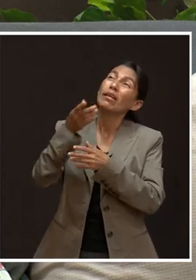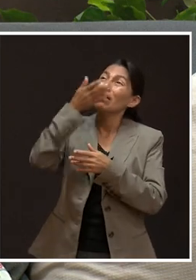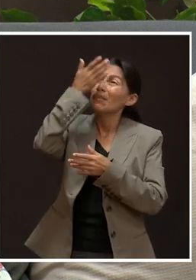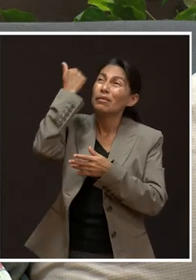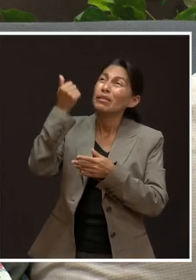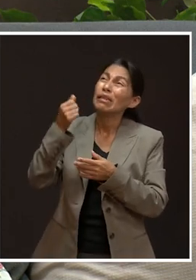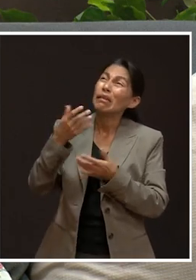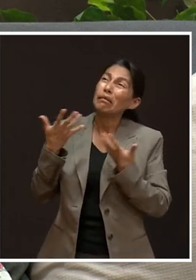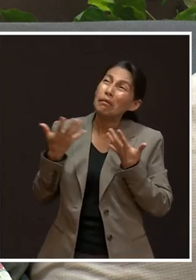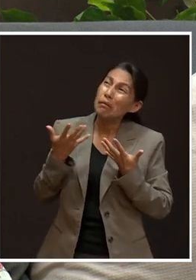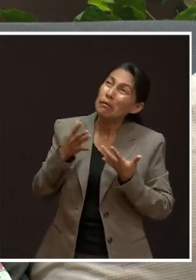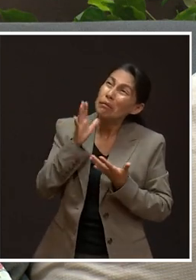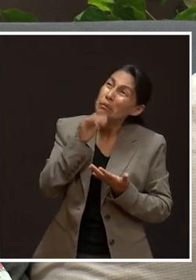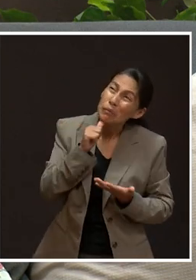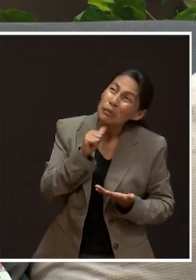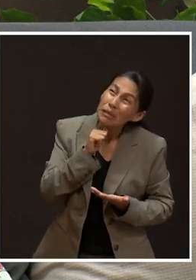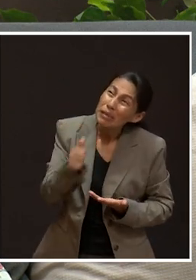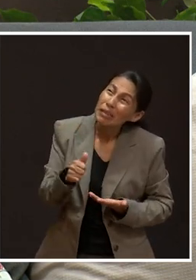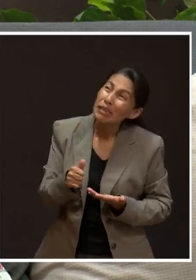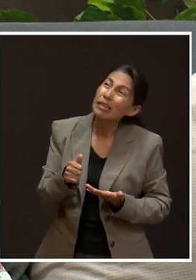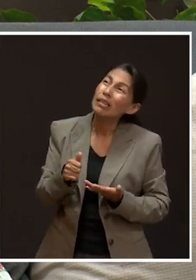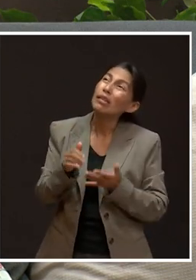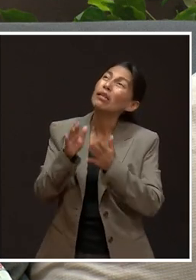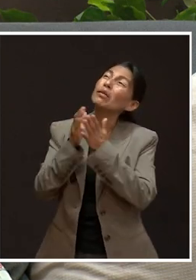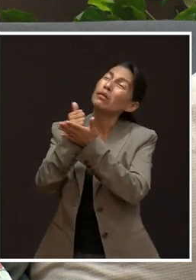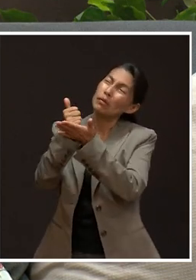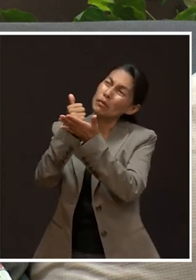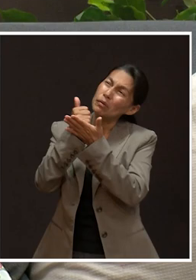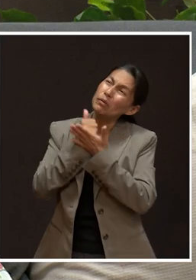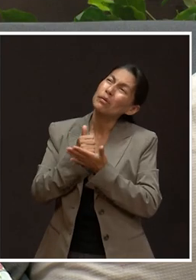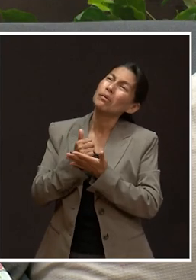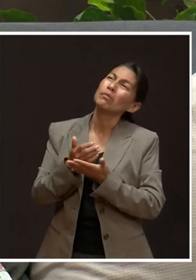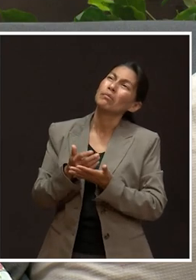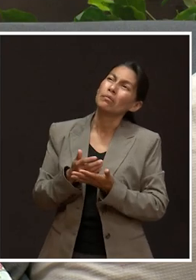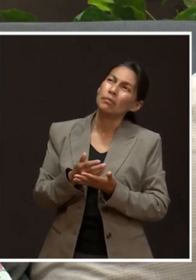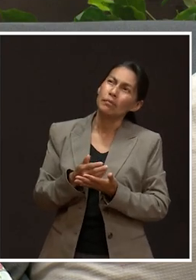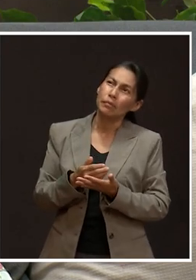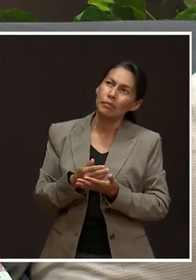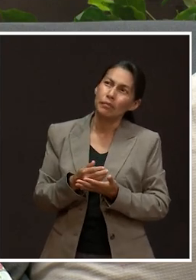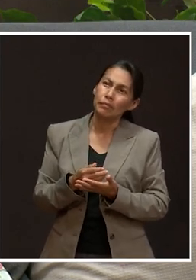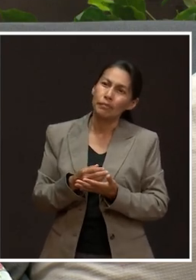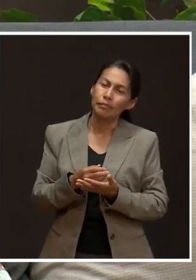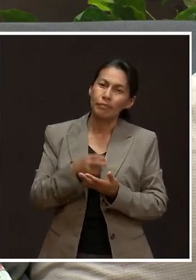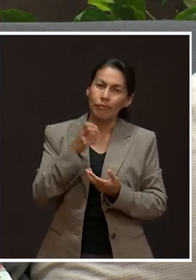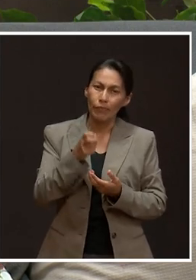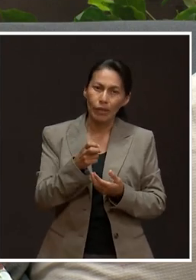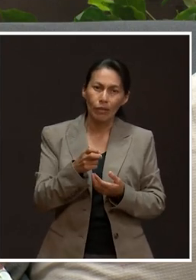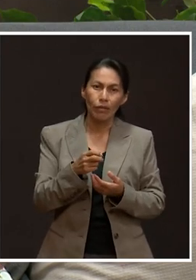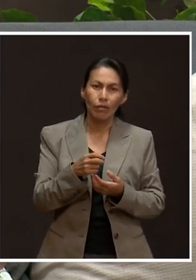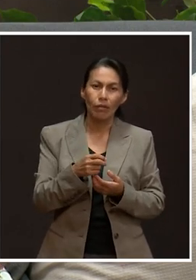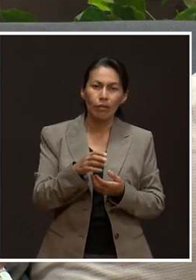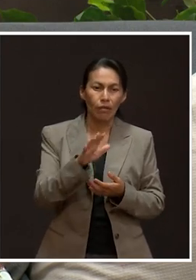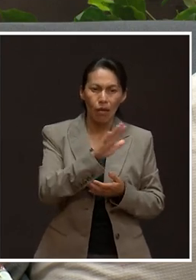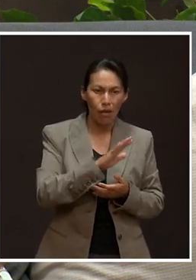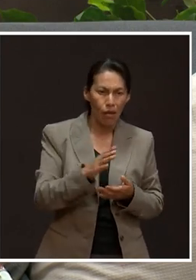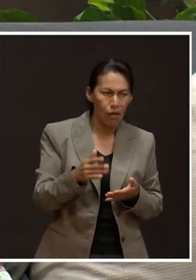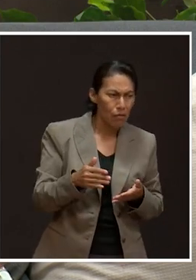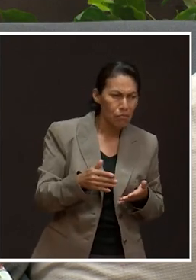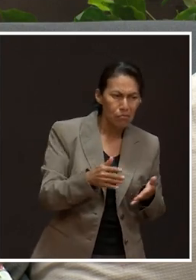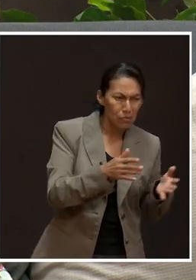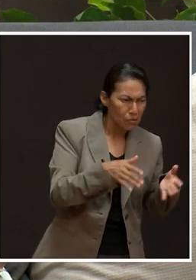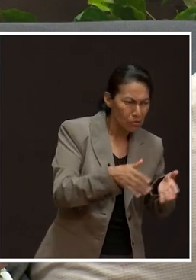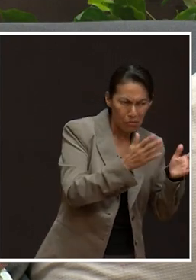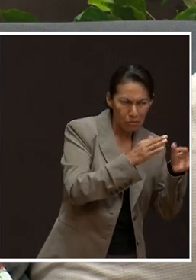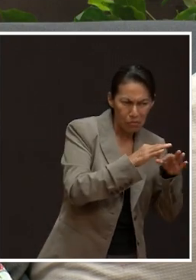y que me ayudara. Entonces, al caso es que pues pasó el asunto con el pasillo,